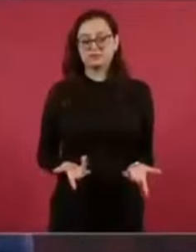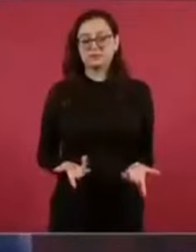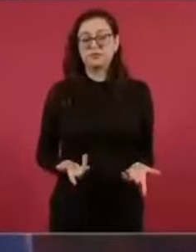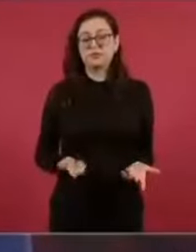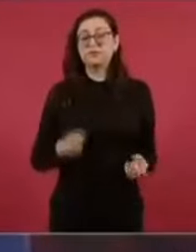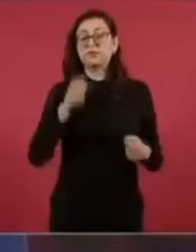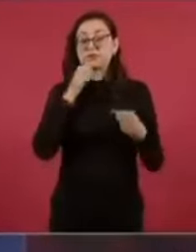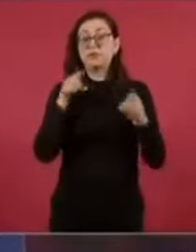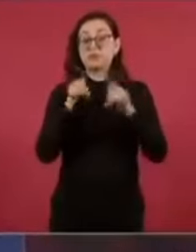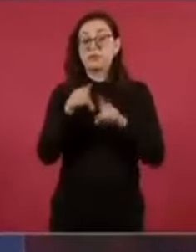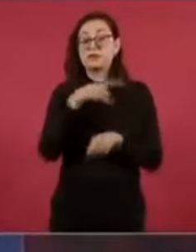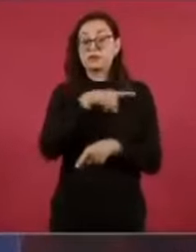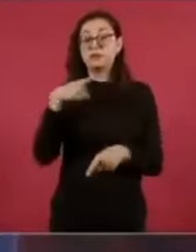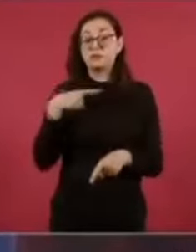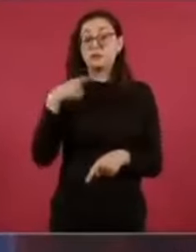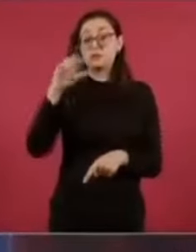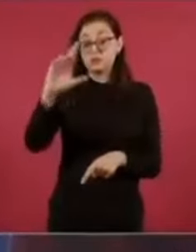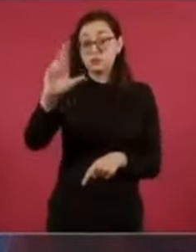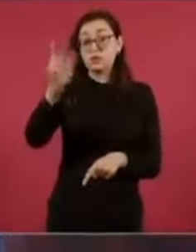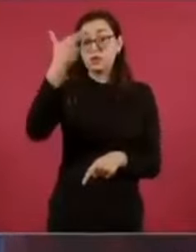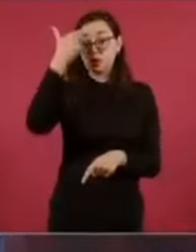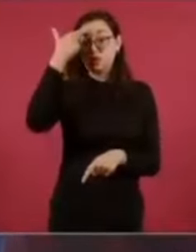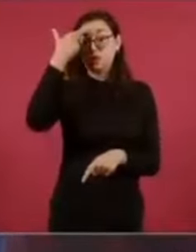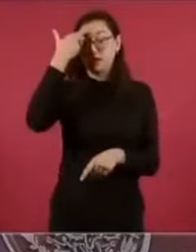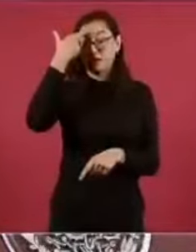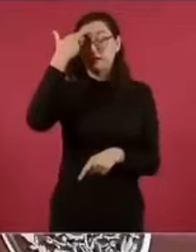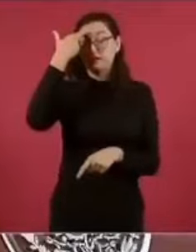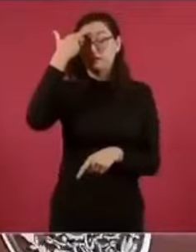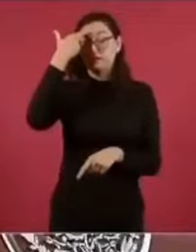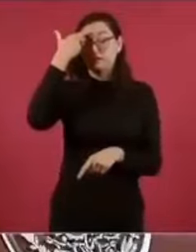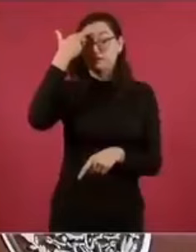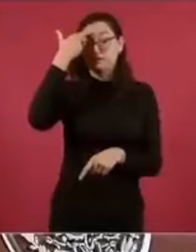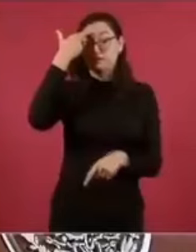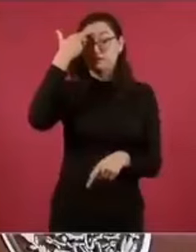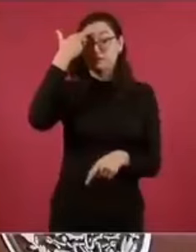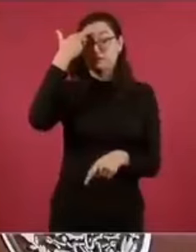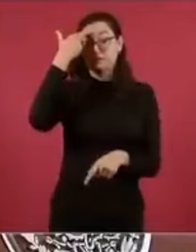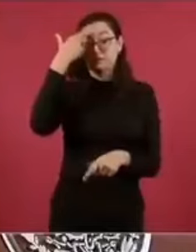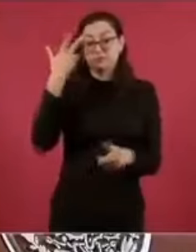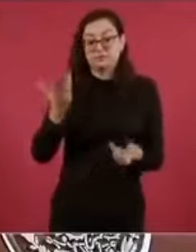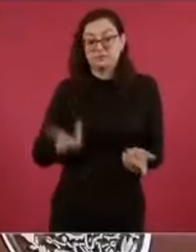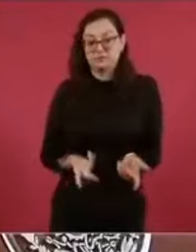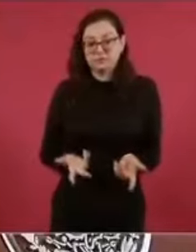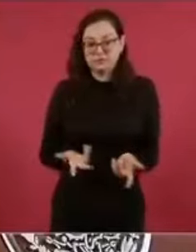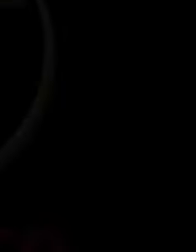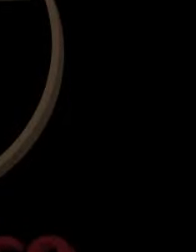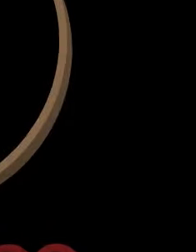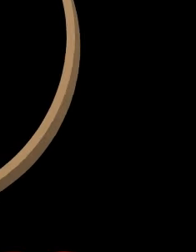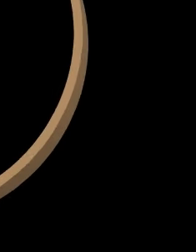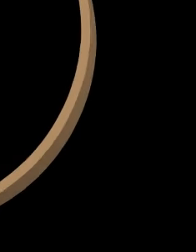sigamos avanzando en la construcción de un México próspero y autosuficiente en todos los ámbitos